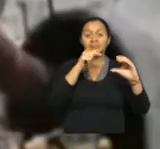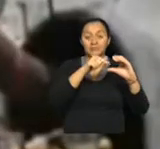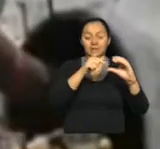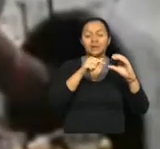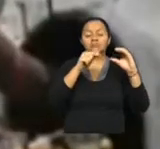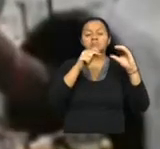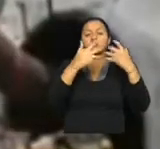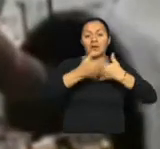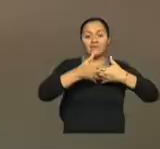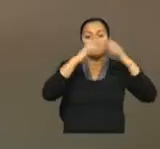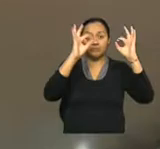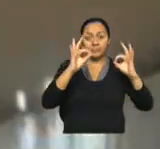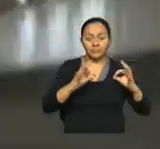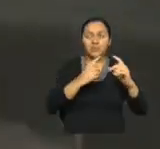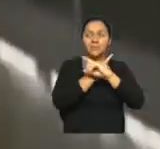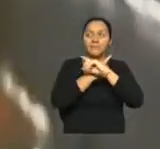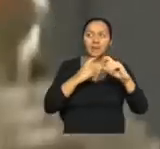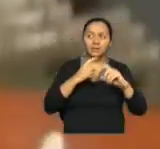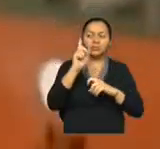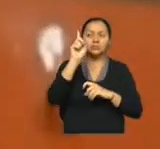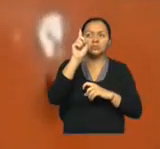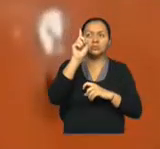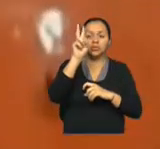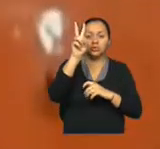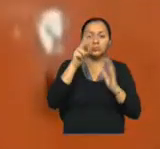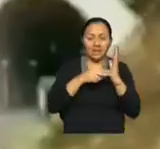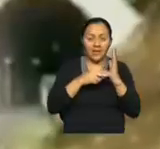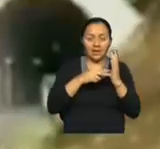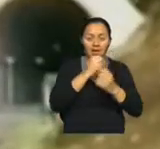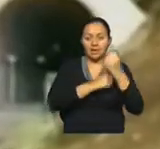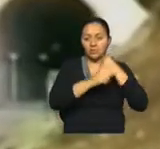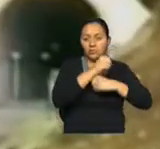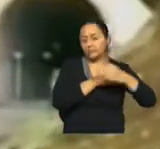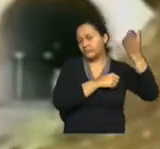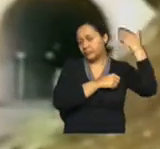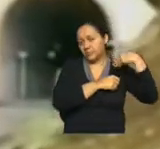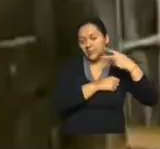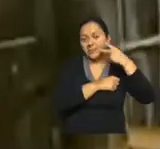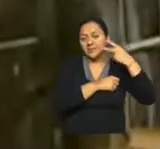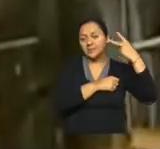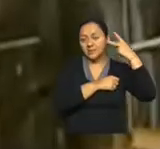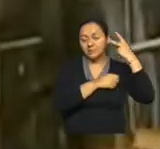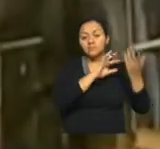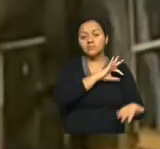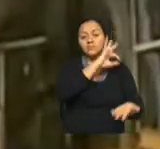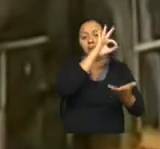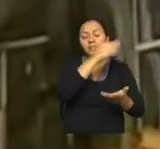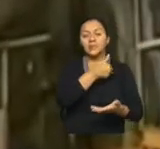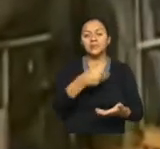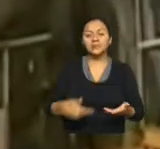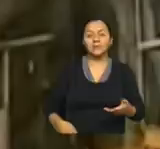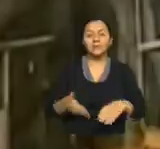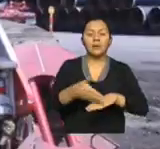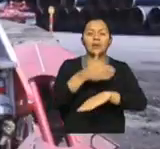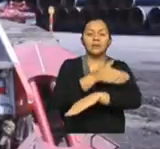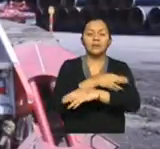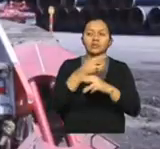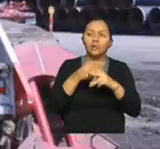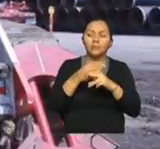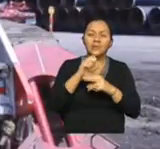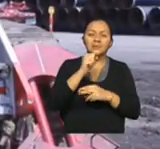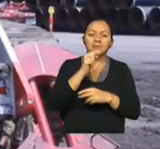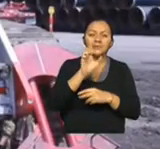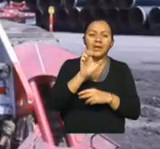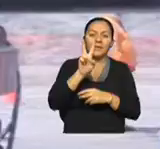fue adjudicada en marzo del año 2000 por Hidropastaza S.A., representada por su presidente Rafael Sevilla Callejas y el